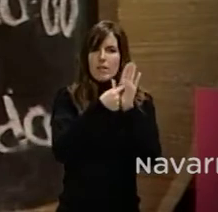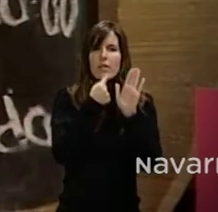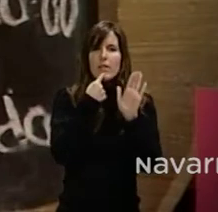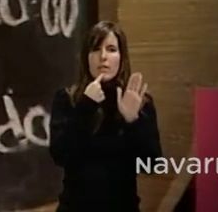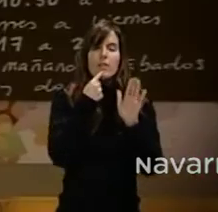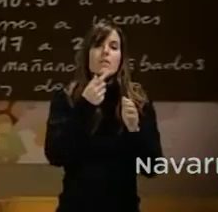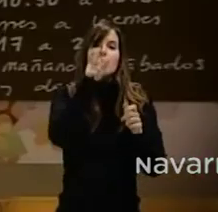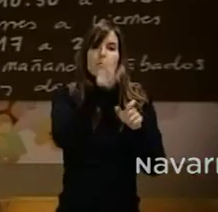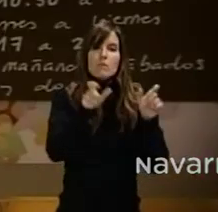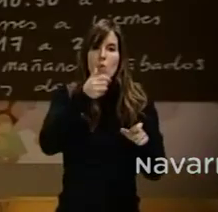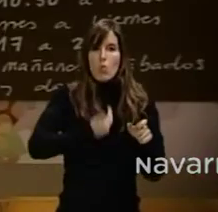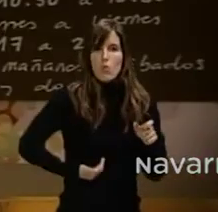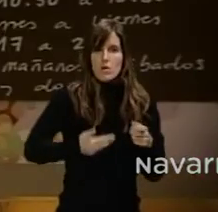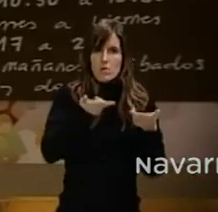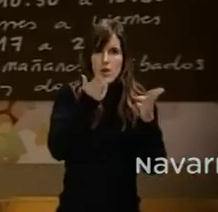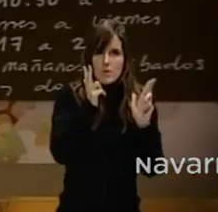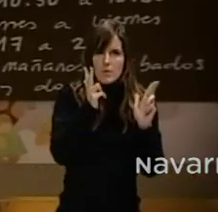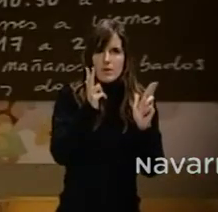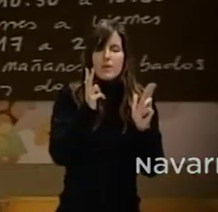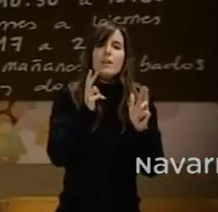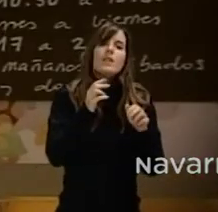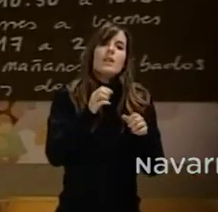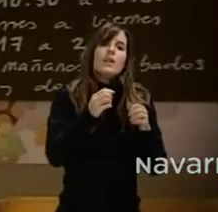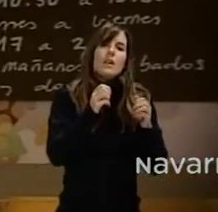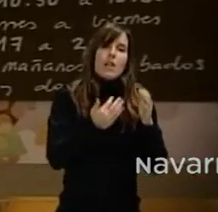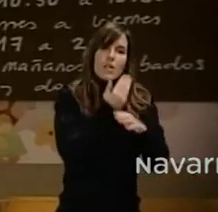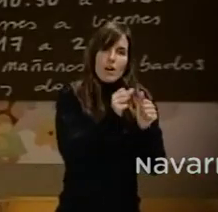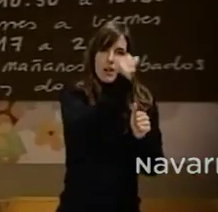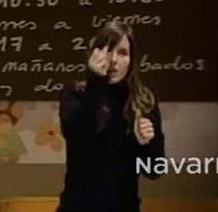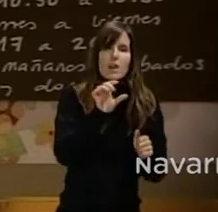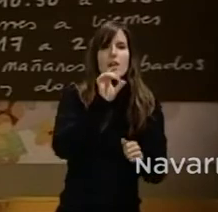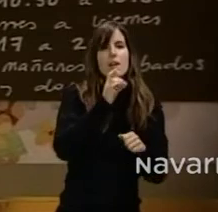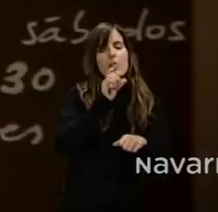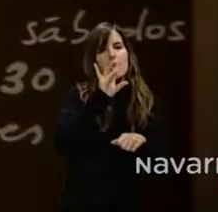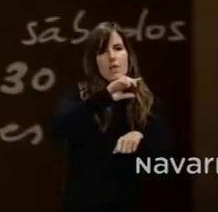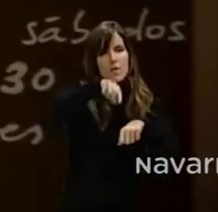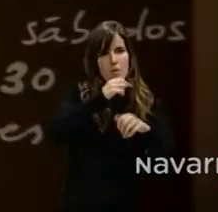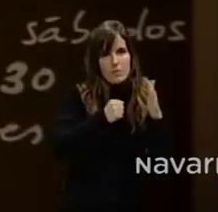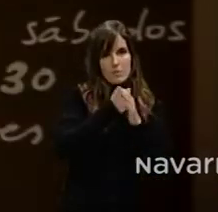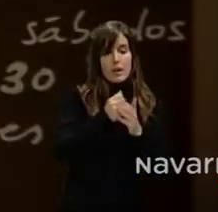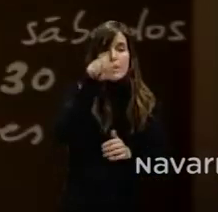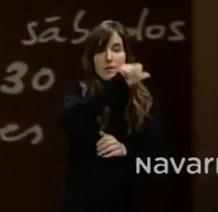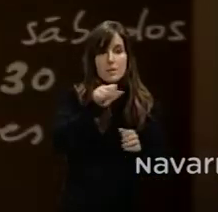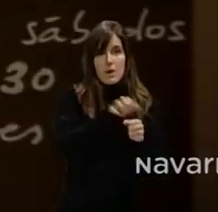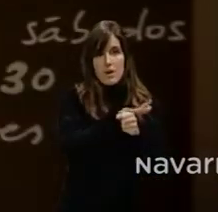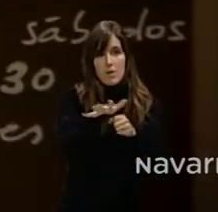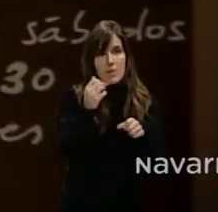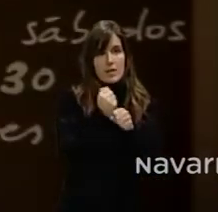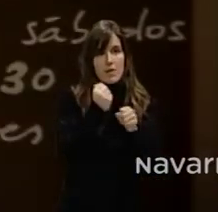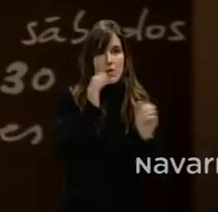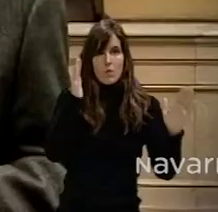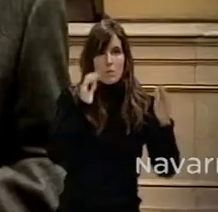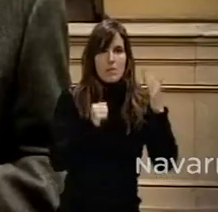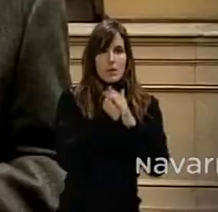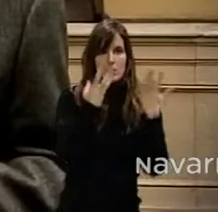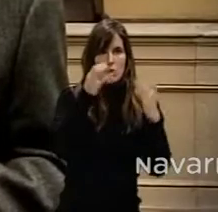comerciante con un máximo de 15 horas diarias y un máximo de 90 horas por semana laboral. Todo